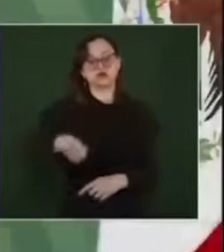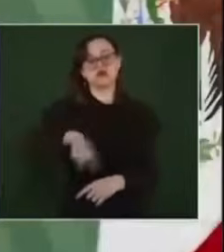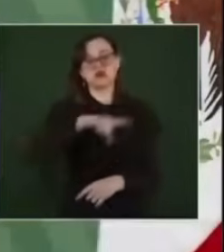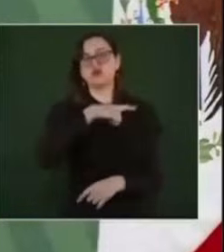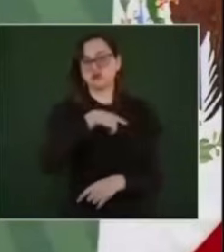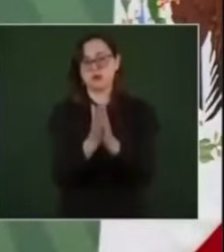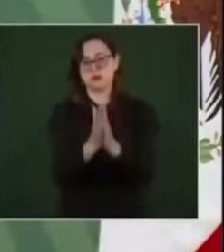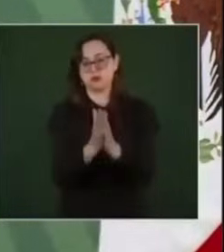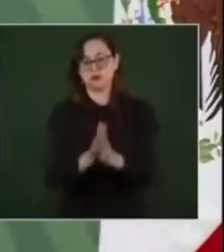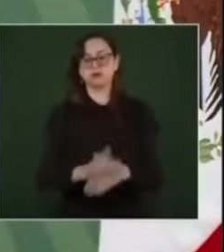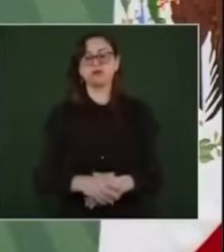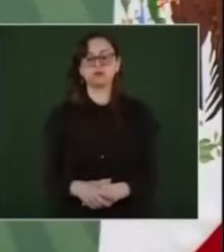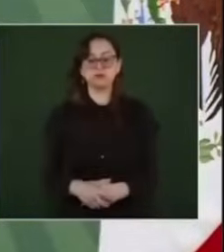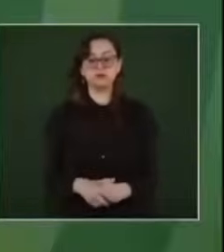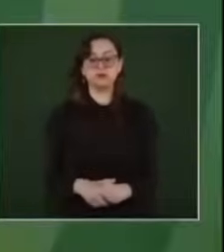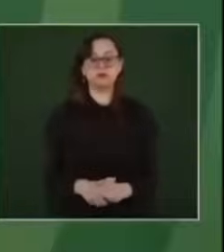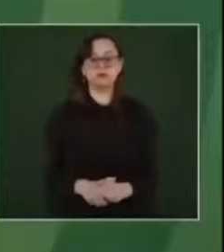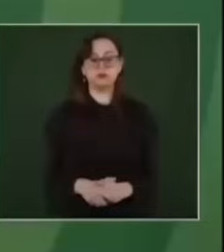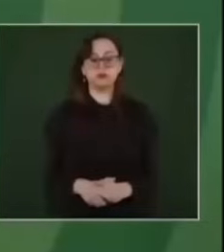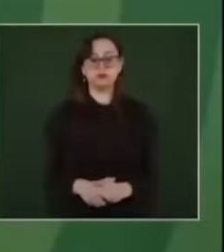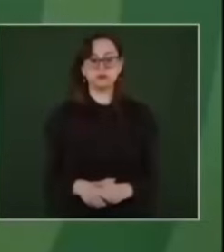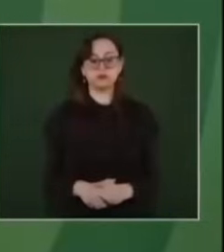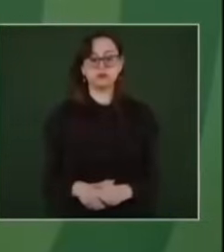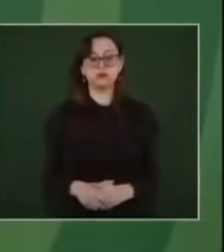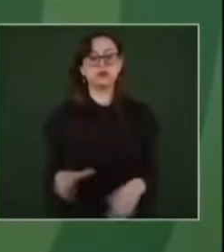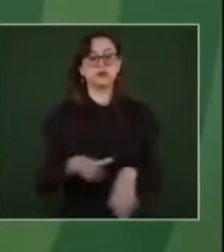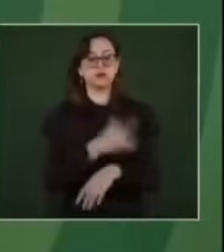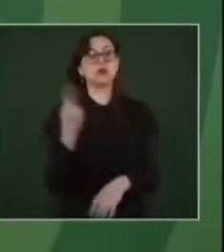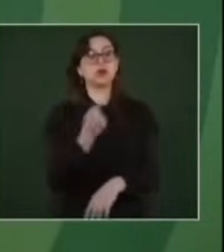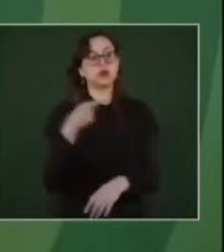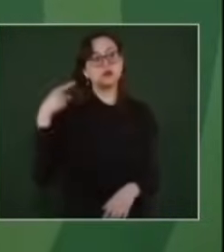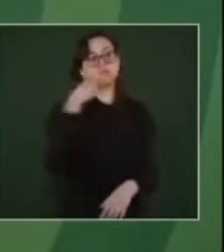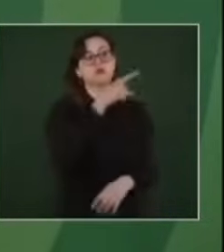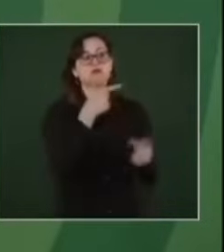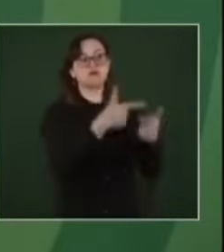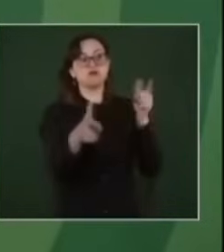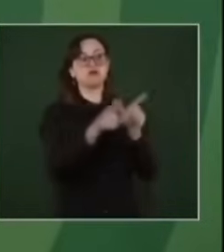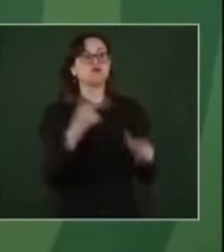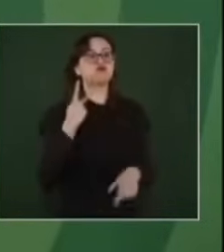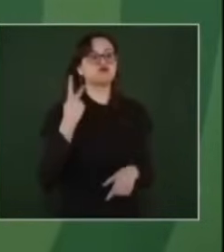ese partido por intervencionista